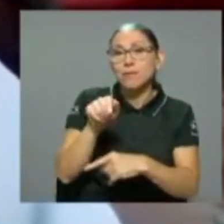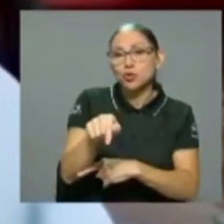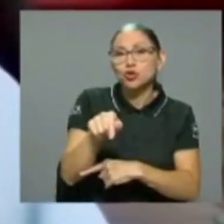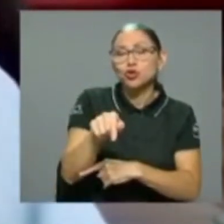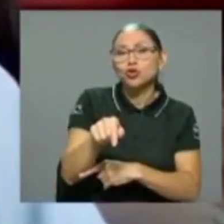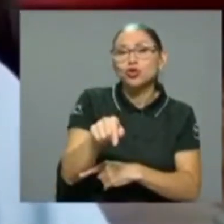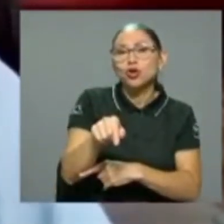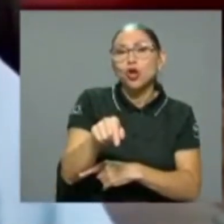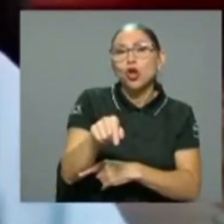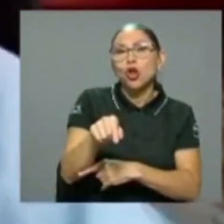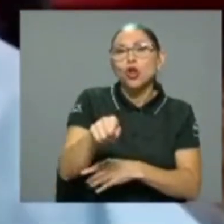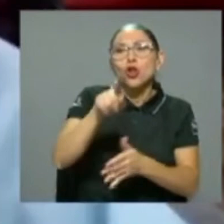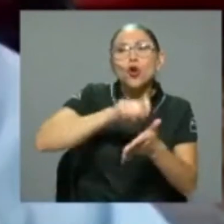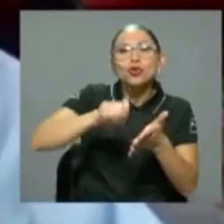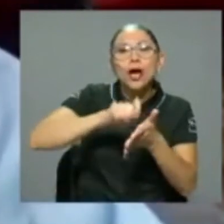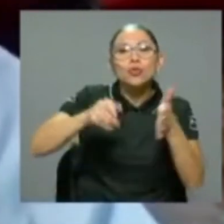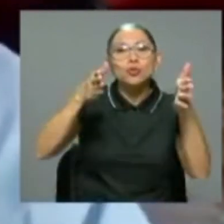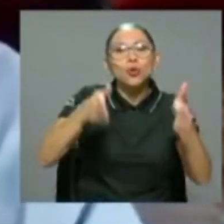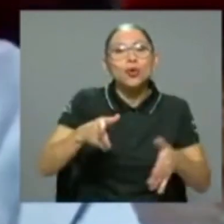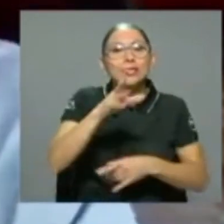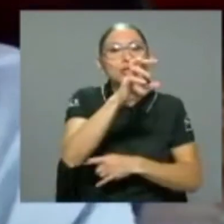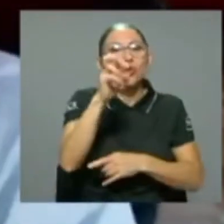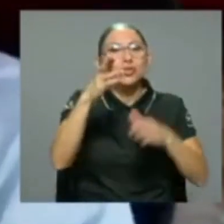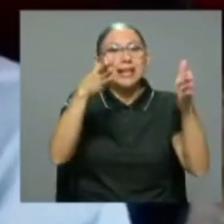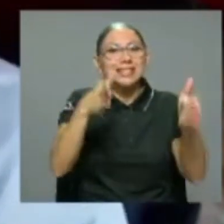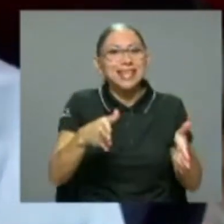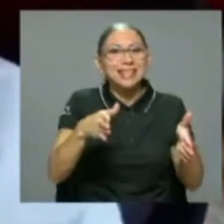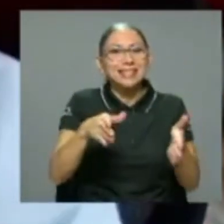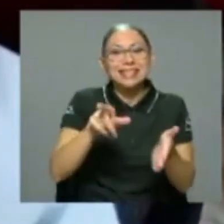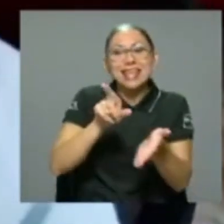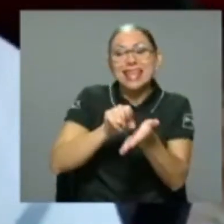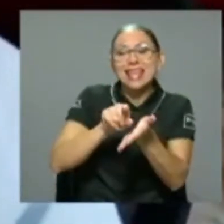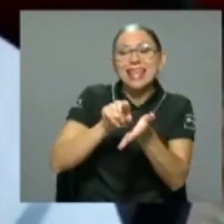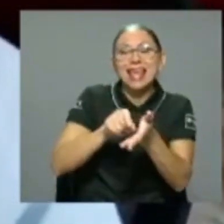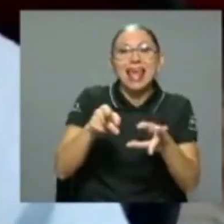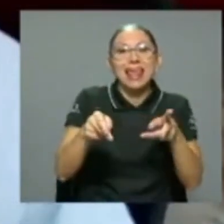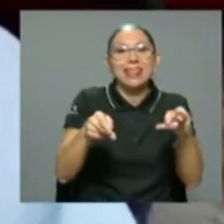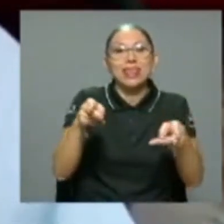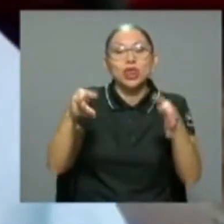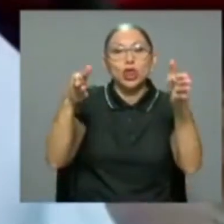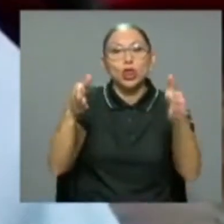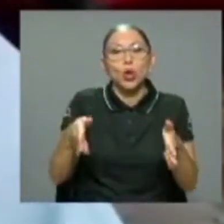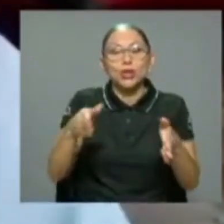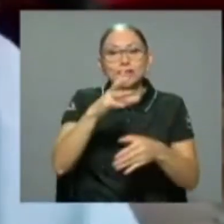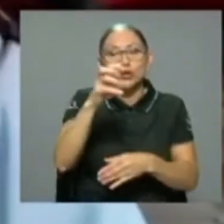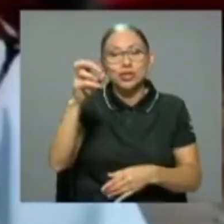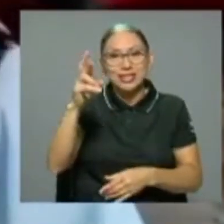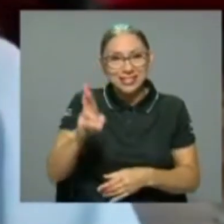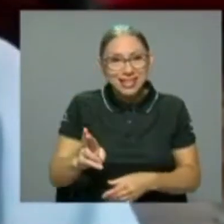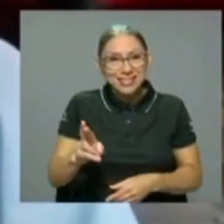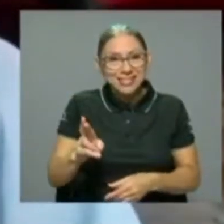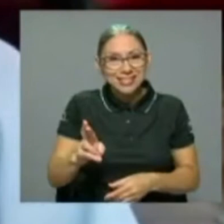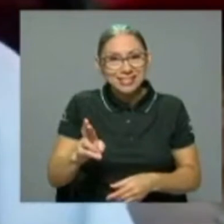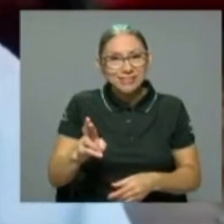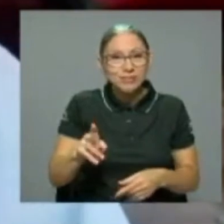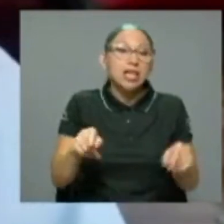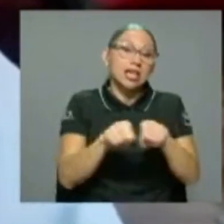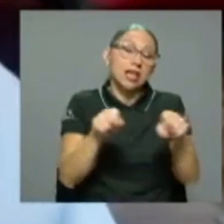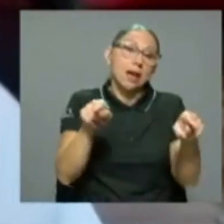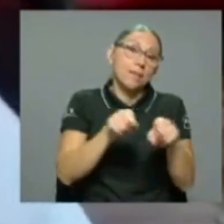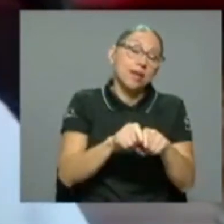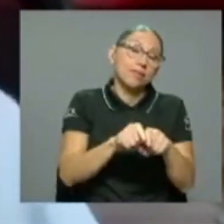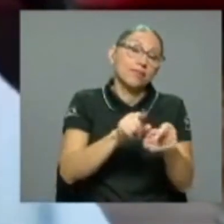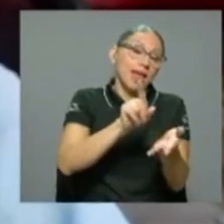los autores costarricenses y los editores costarricenses y las editoriales